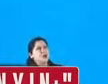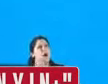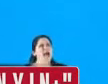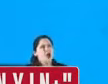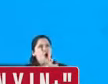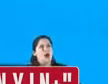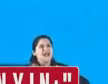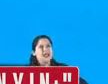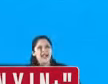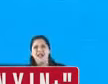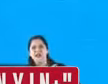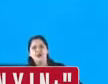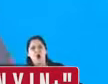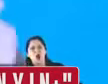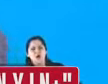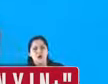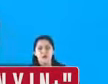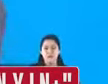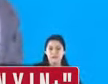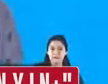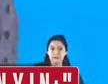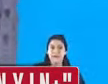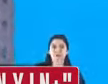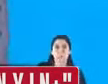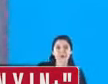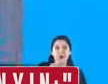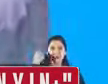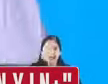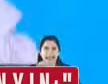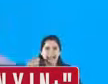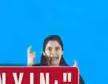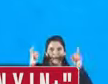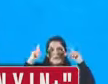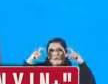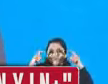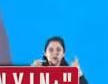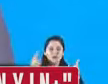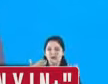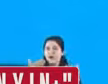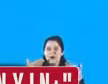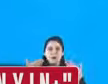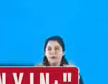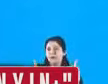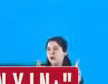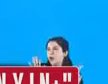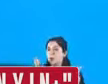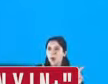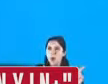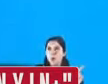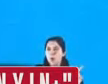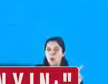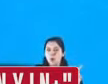no era usted usted dice le preguntan los periodistas y con cara de circunstancias diosas